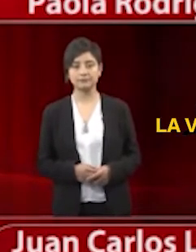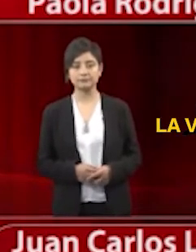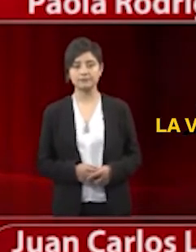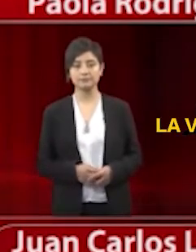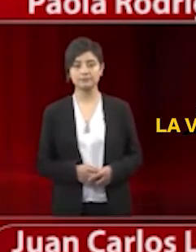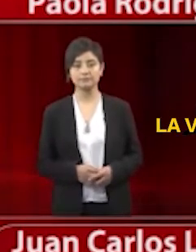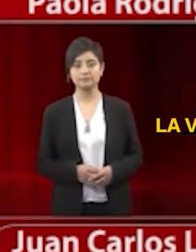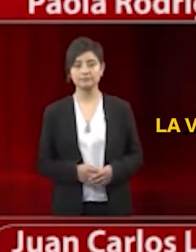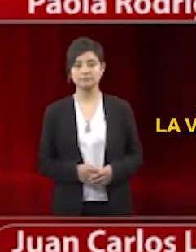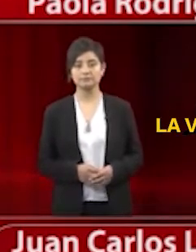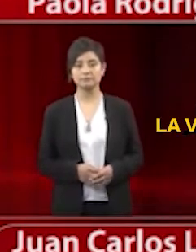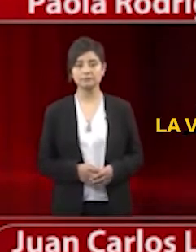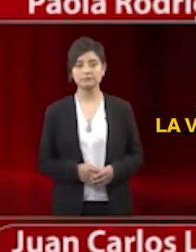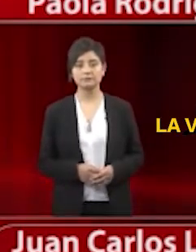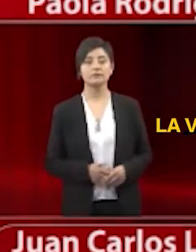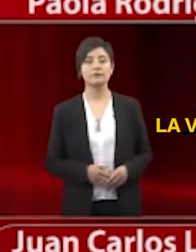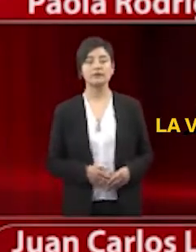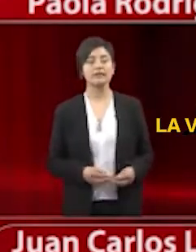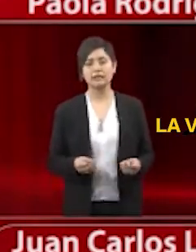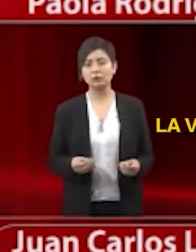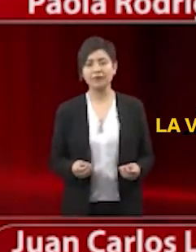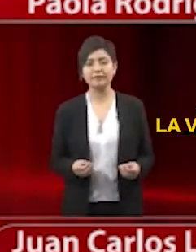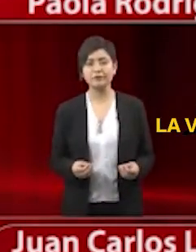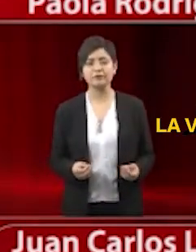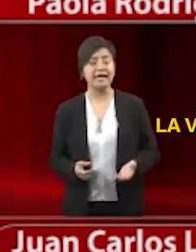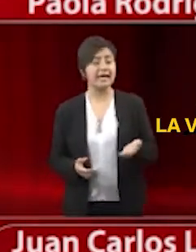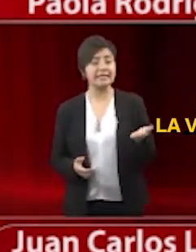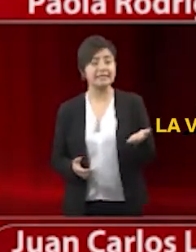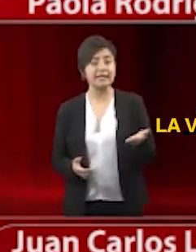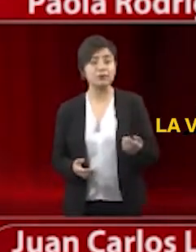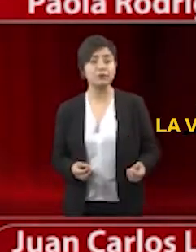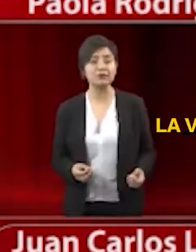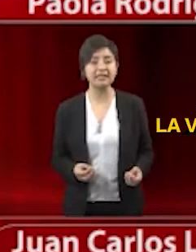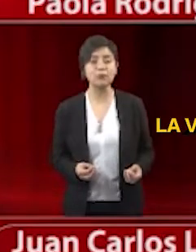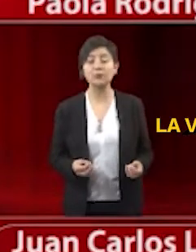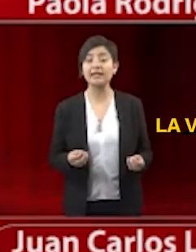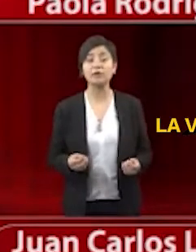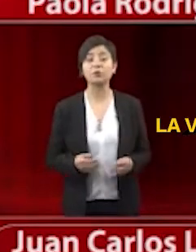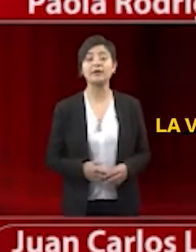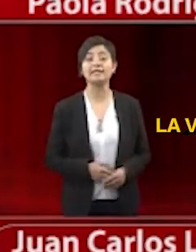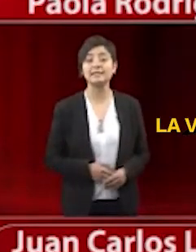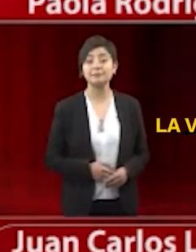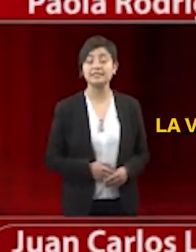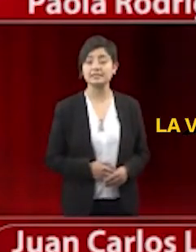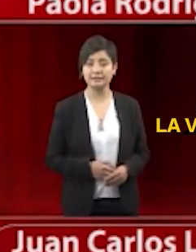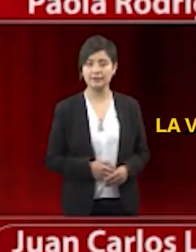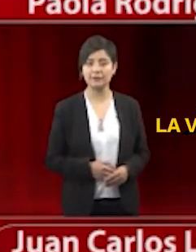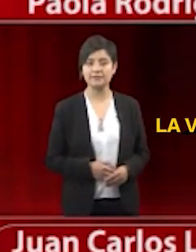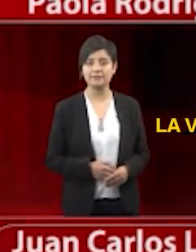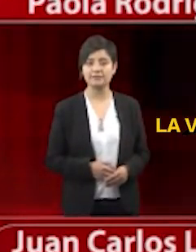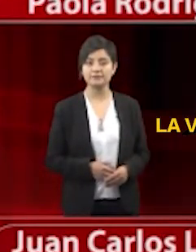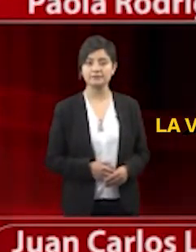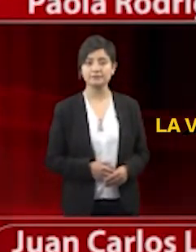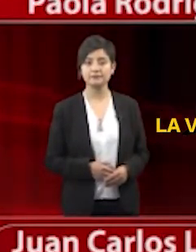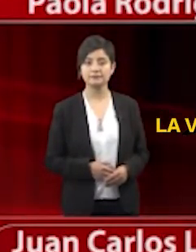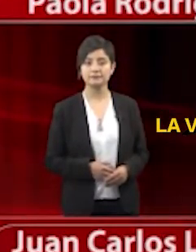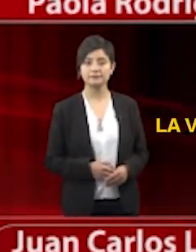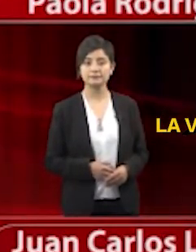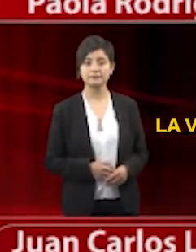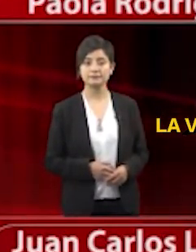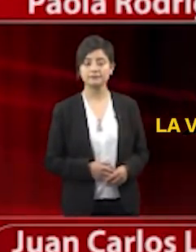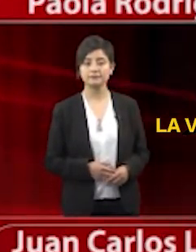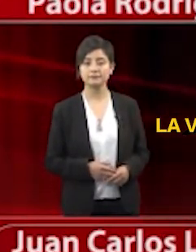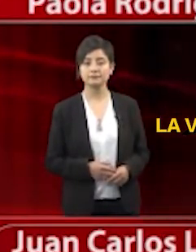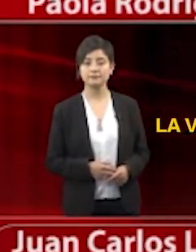del medio ambiente y del agro colombiano. Y cuéntenos, ¿existe algún proyecto para recuperar semillas nativas? Eso quedó, de